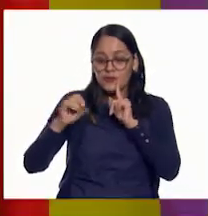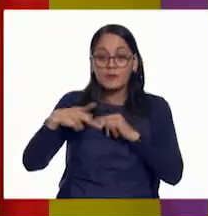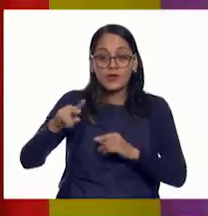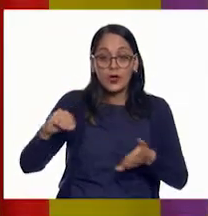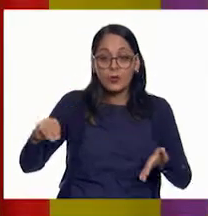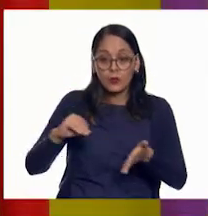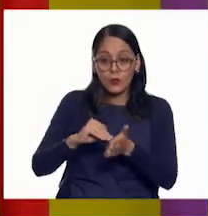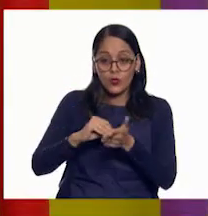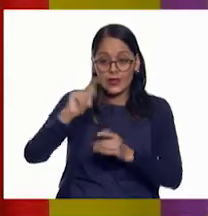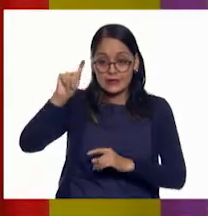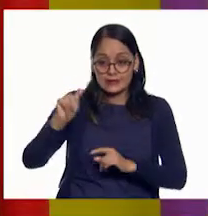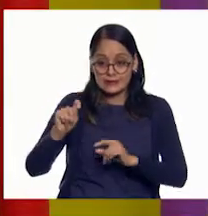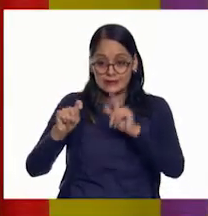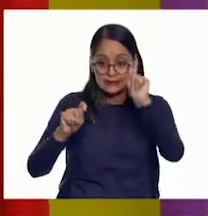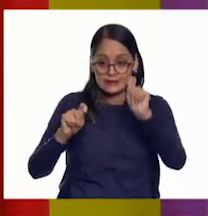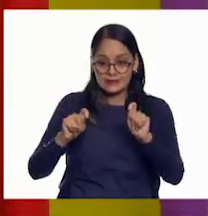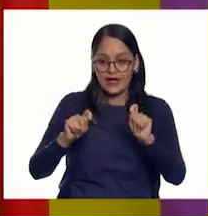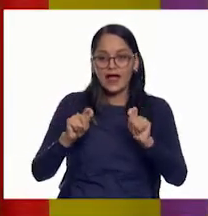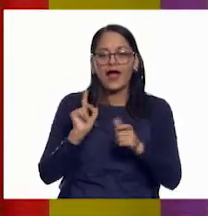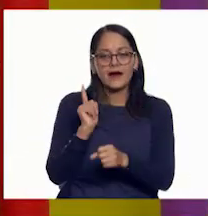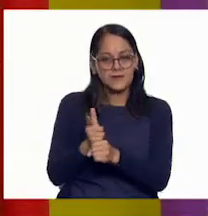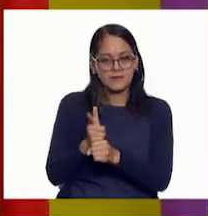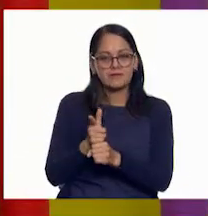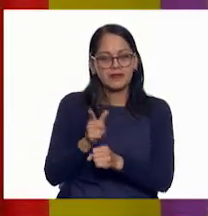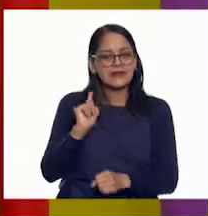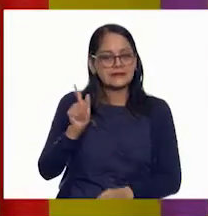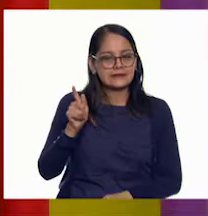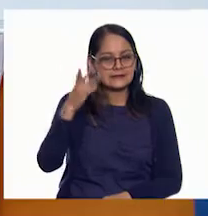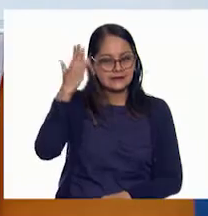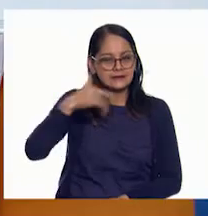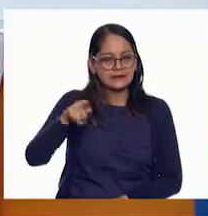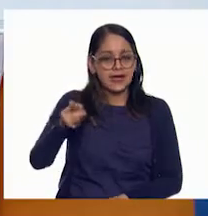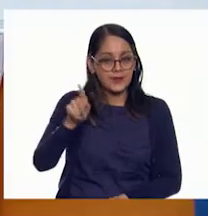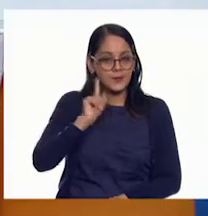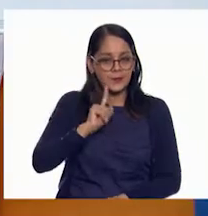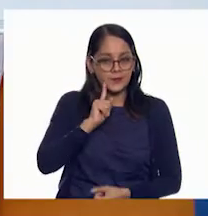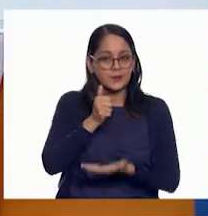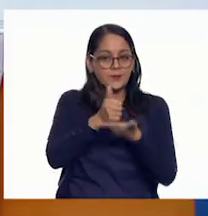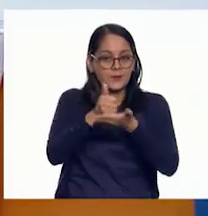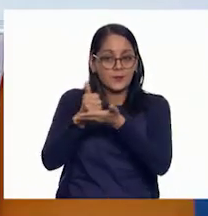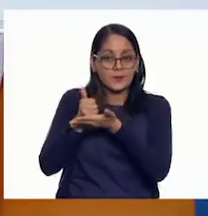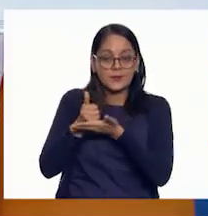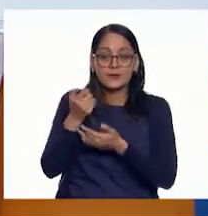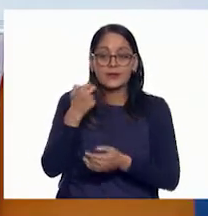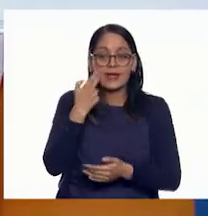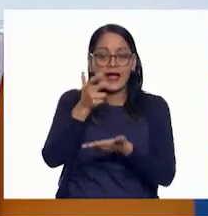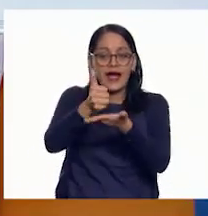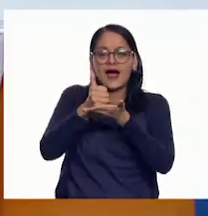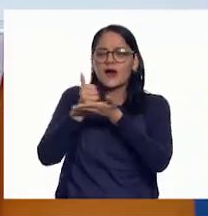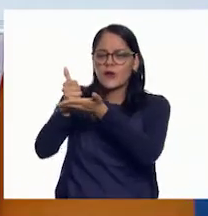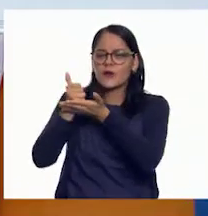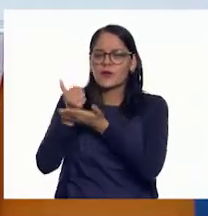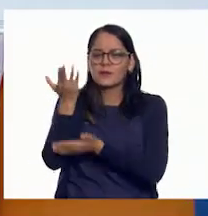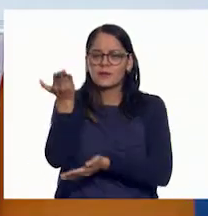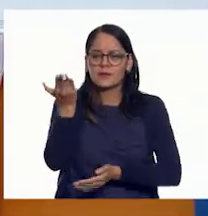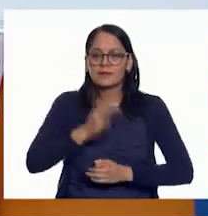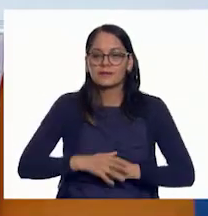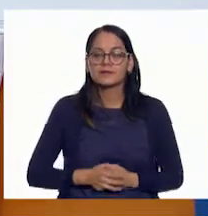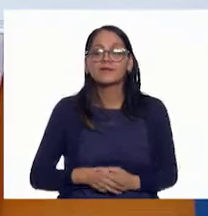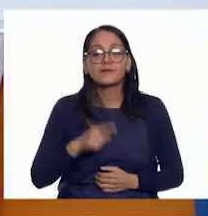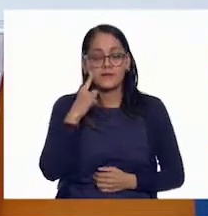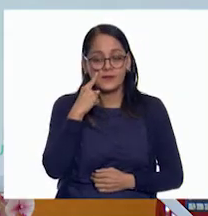signos de admiración, ahora sí sabemos que está pidiendo ayuda. Está pidiendo ayuda. Y entonces, si te das cuenta, los signos